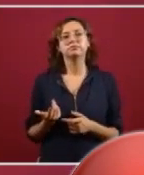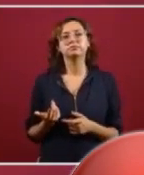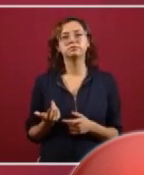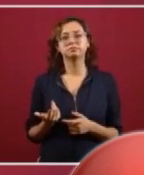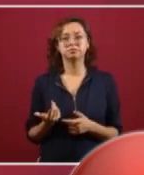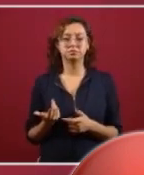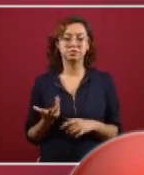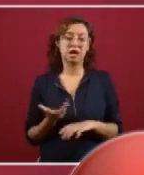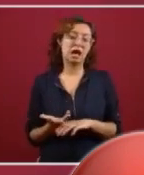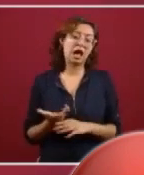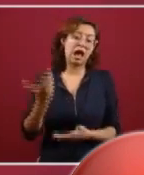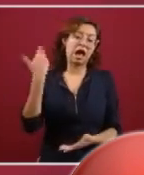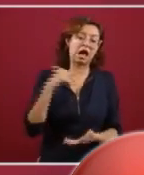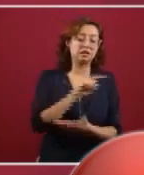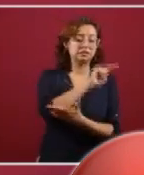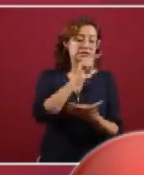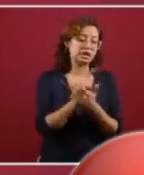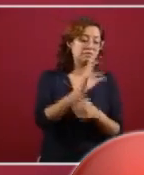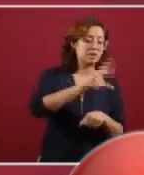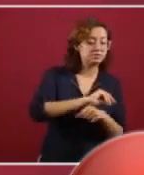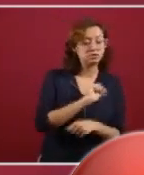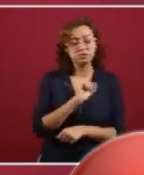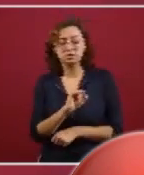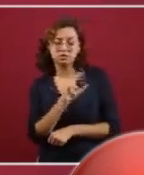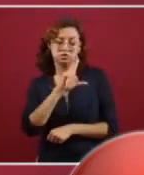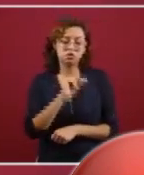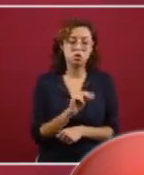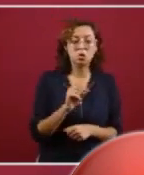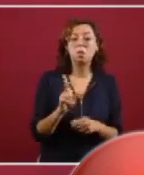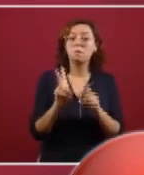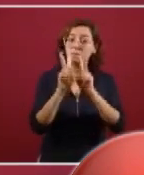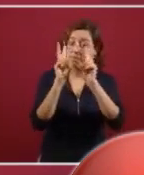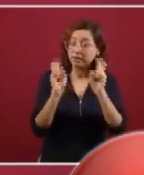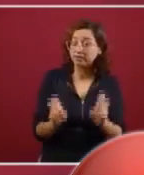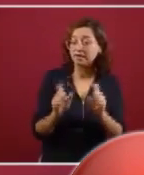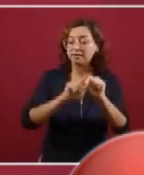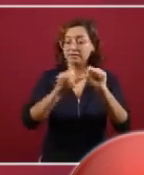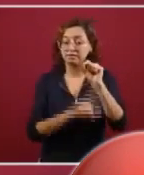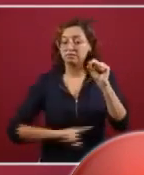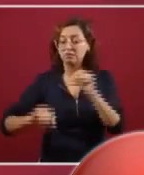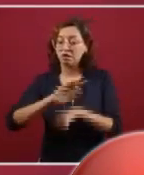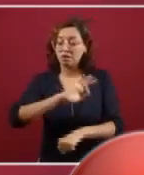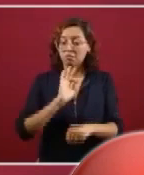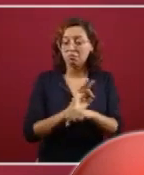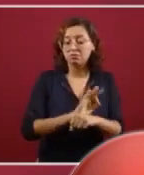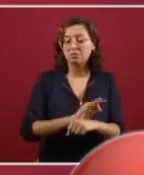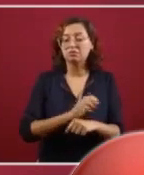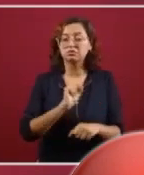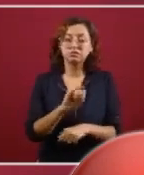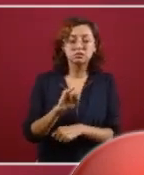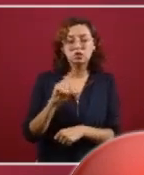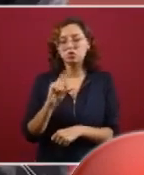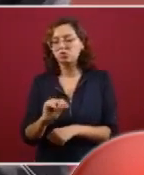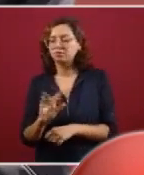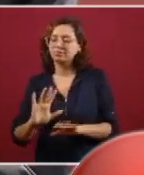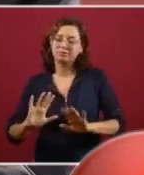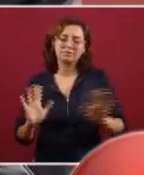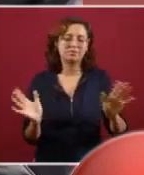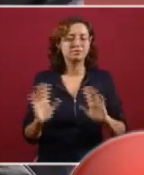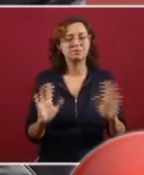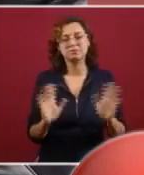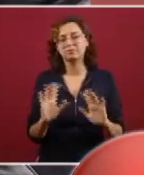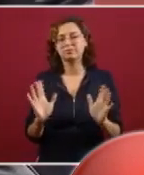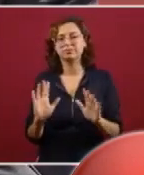estaban permitidas por la ley, si eran realmente asuntos de seguridad nacional, independientemente de